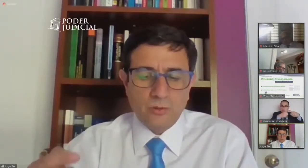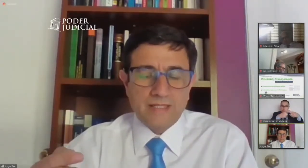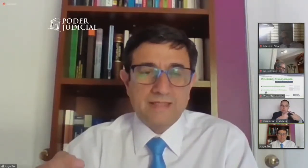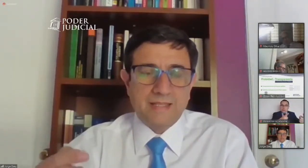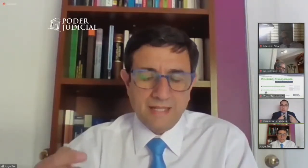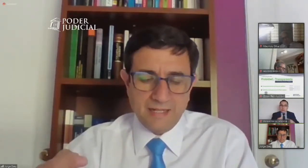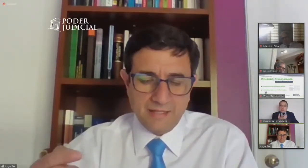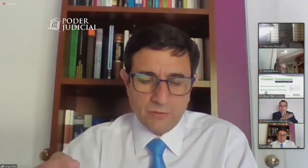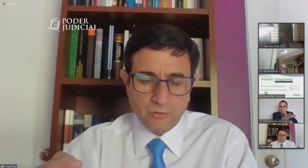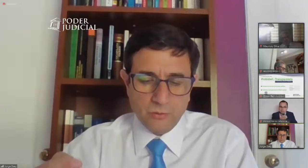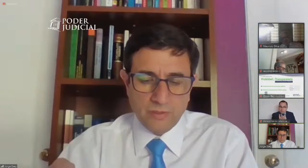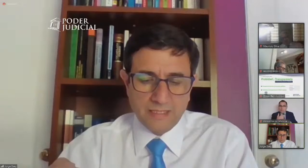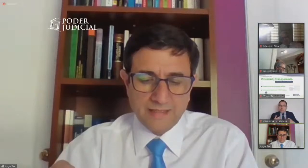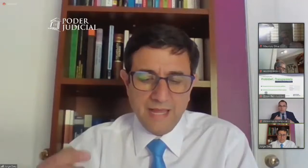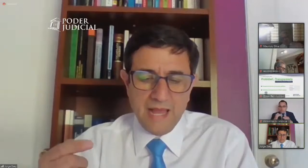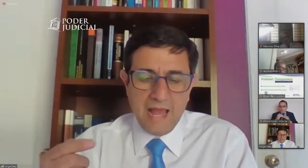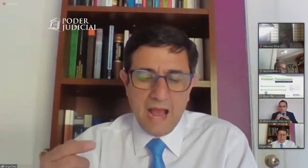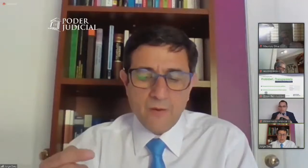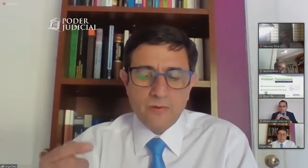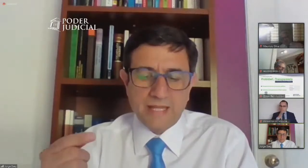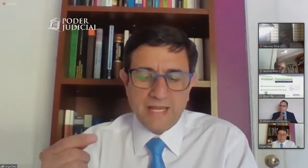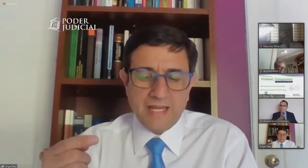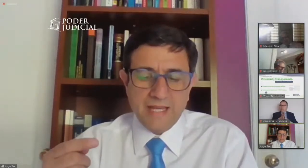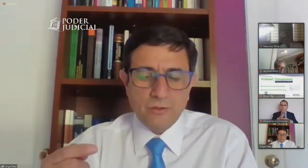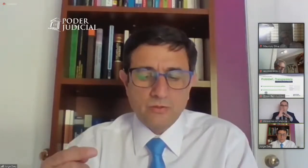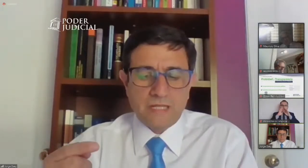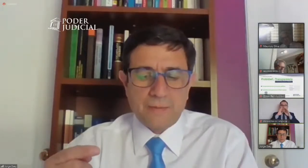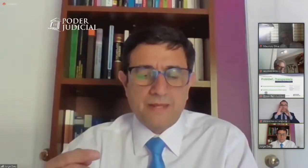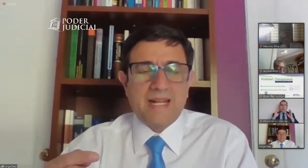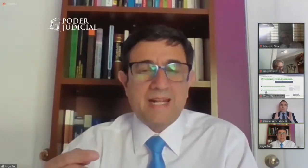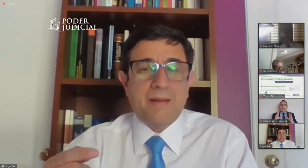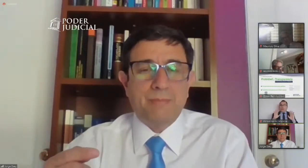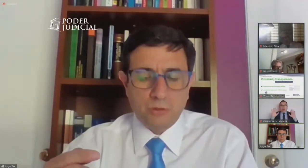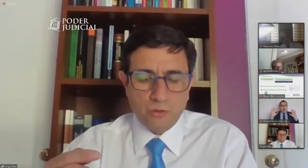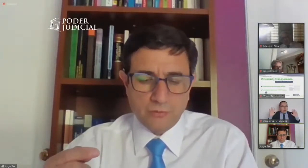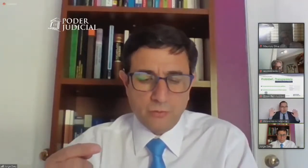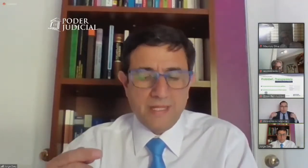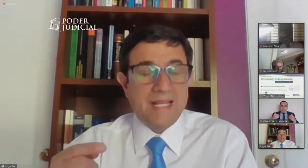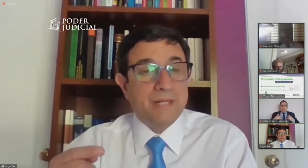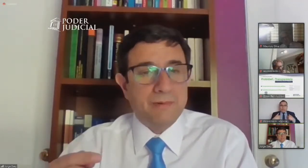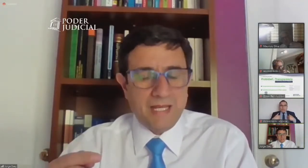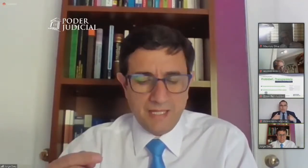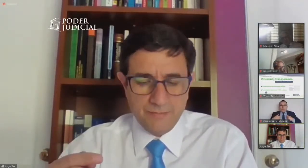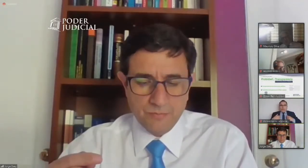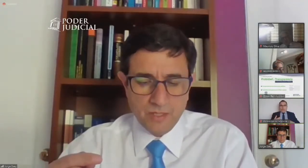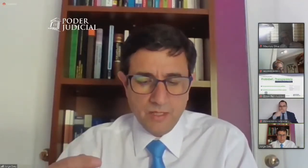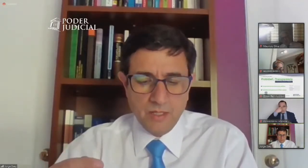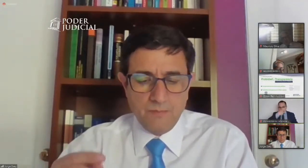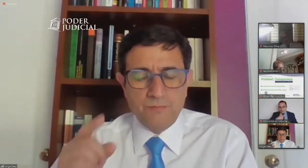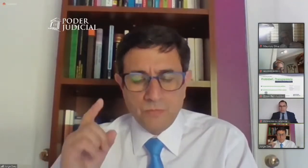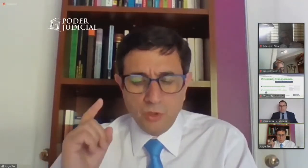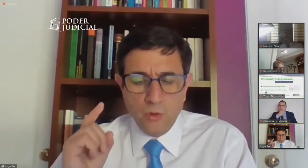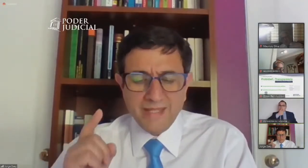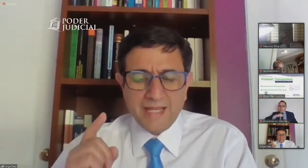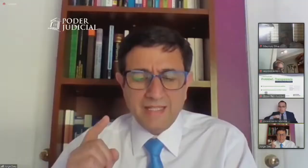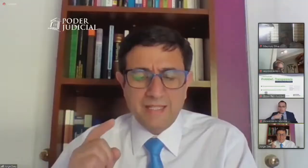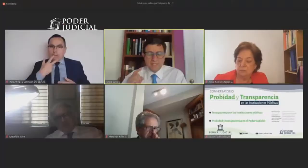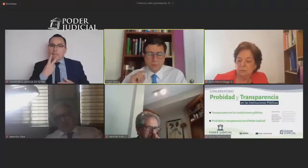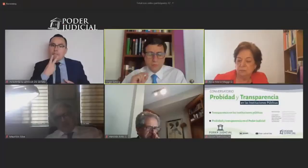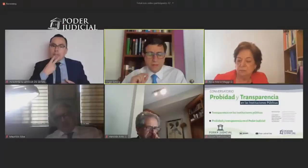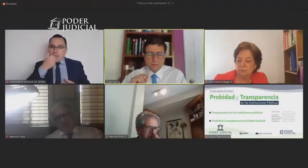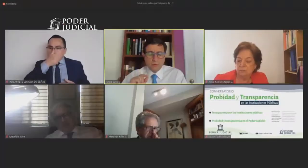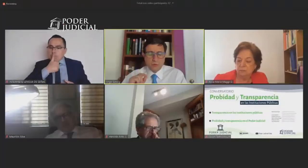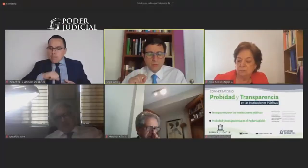exijan altos estándares de conducta, aunque ellos se refieran a ámbitos de su vida privada? ¿No hay